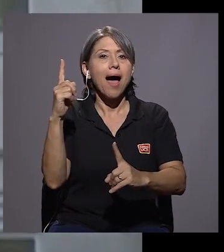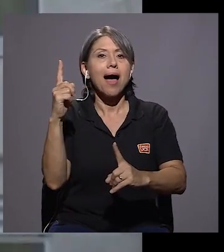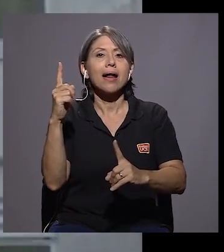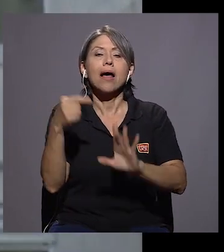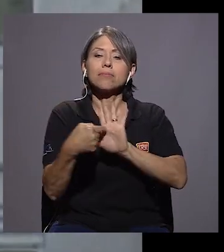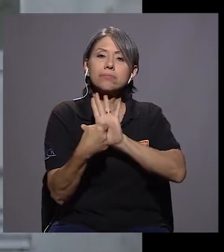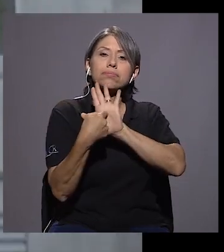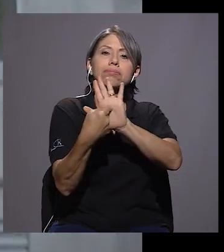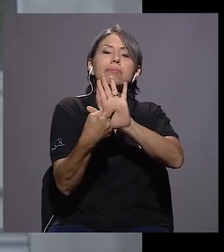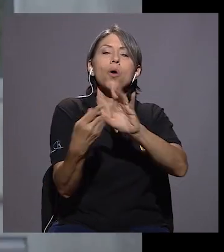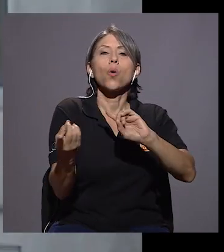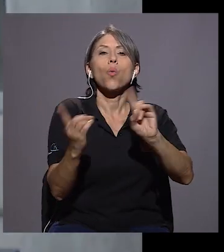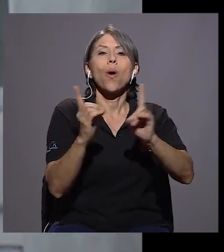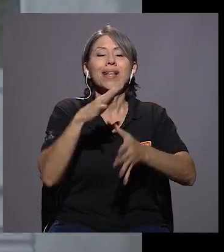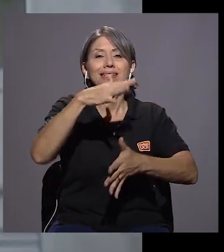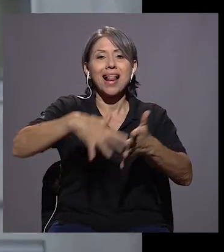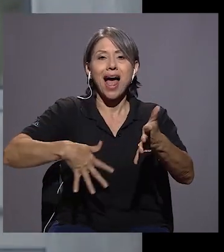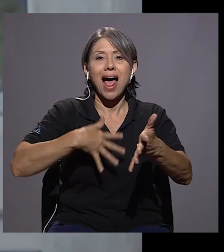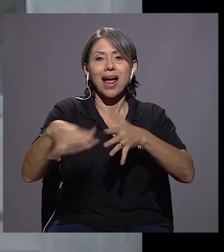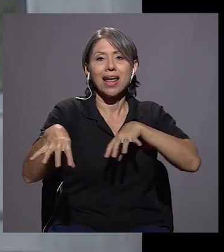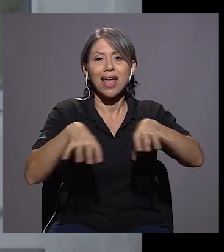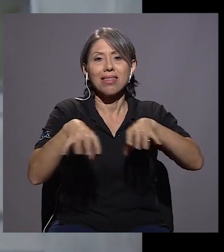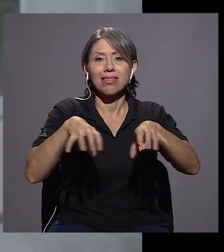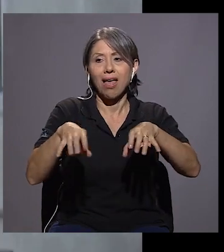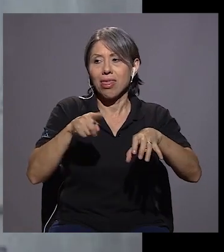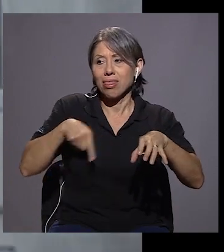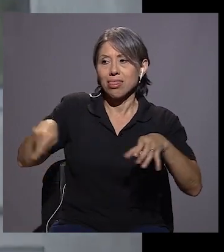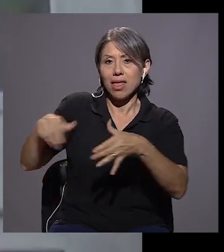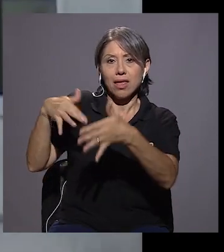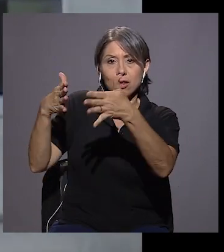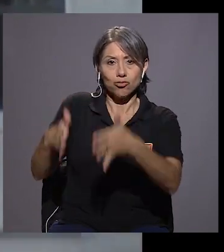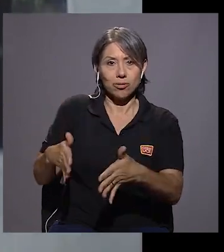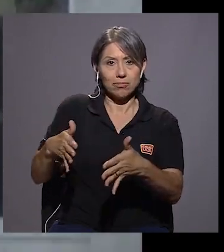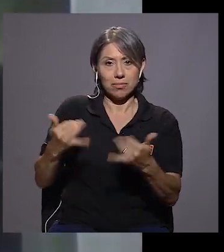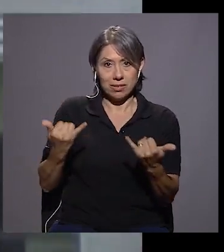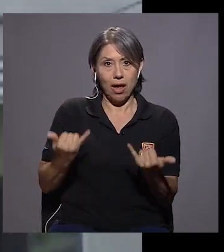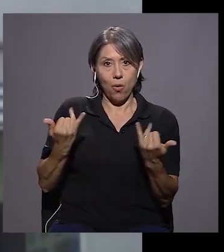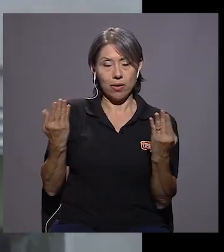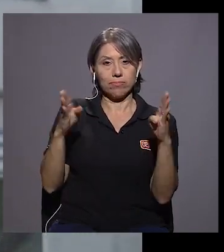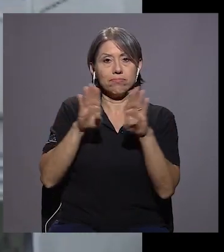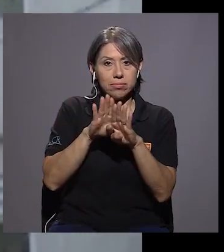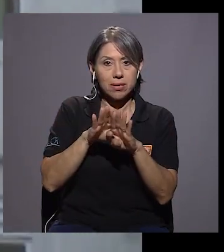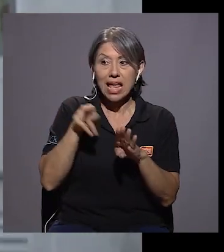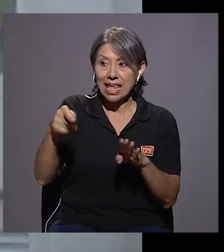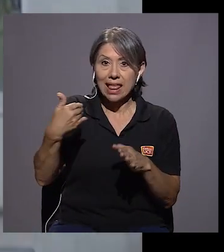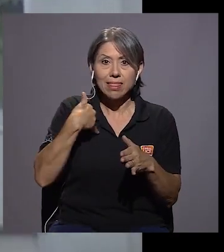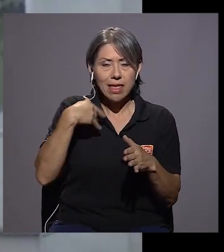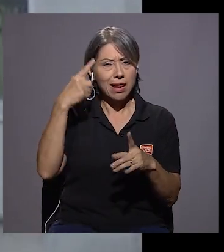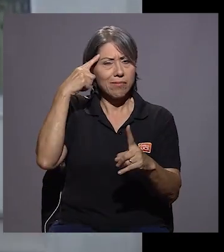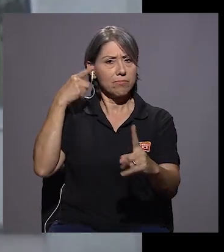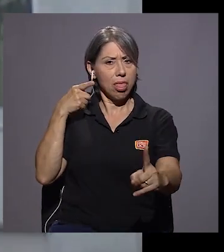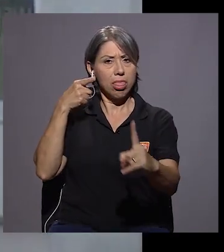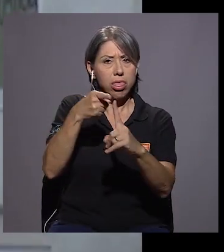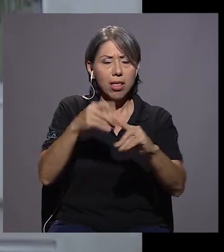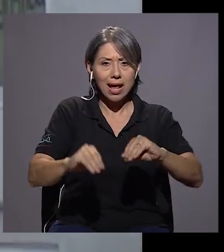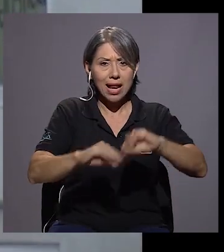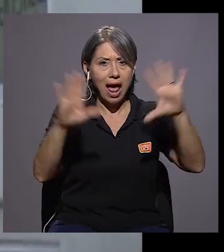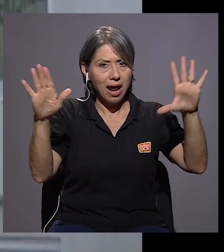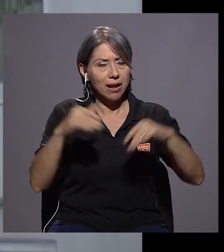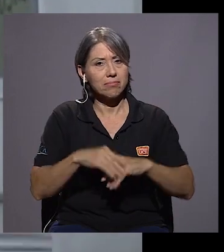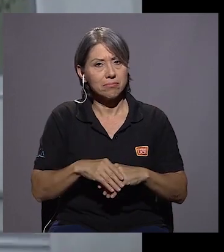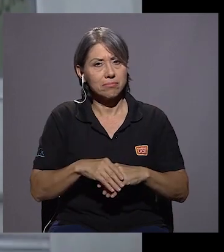para poder dejar claro cuál es la agenda del movimiento que está haciendo la toma. En este caso el movimiento estudiantil, que tiene una agenda muy